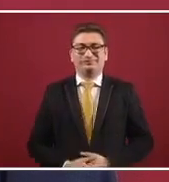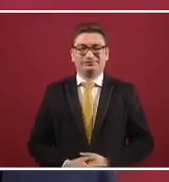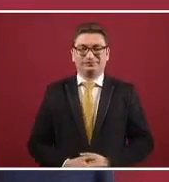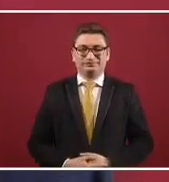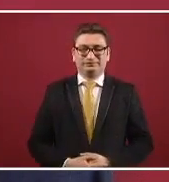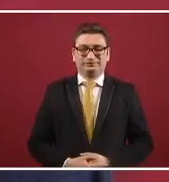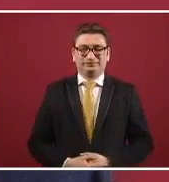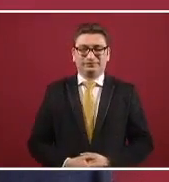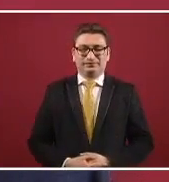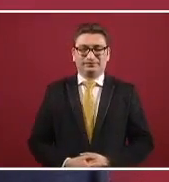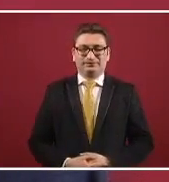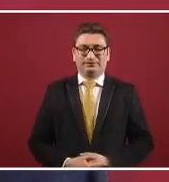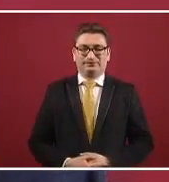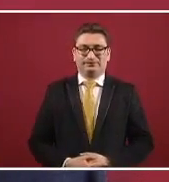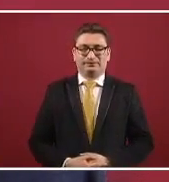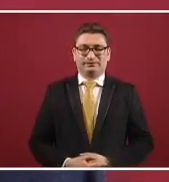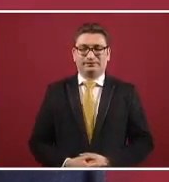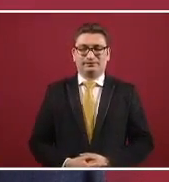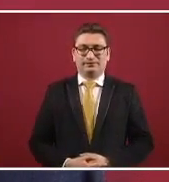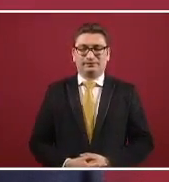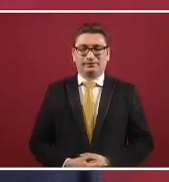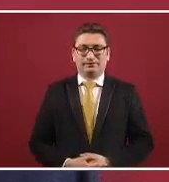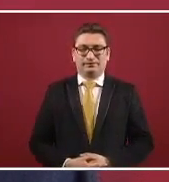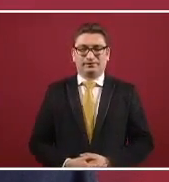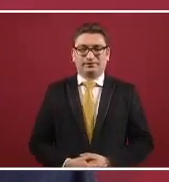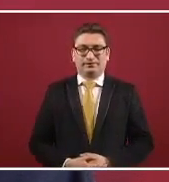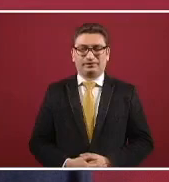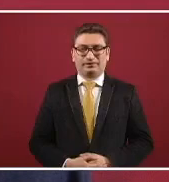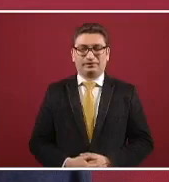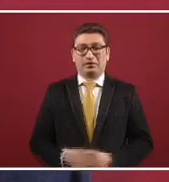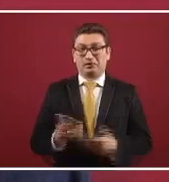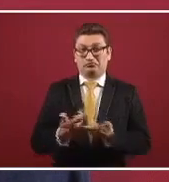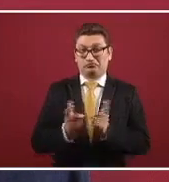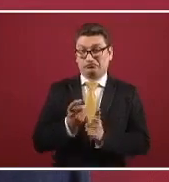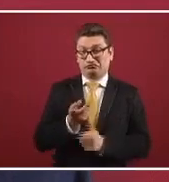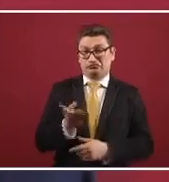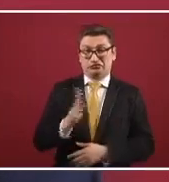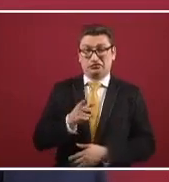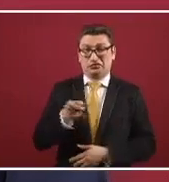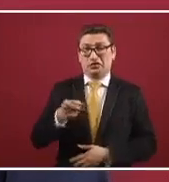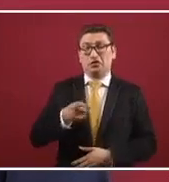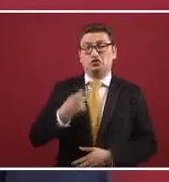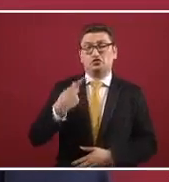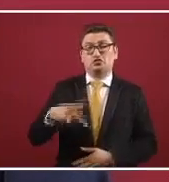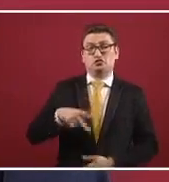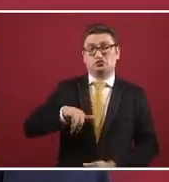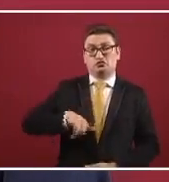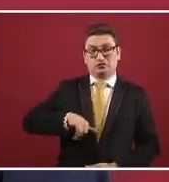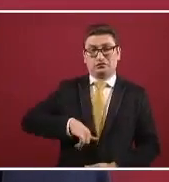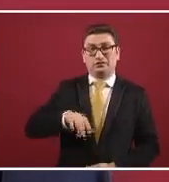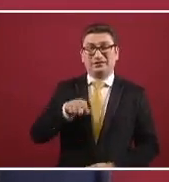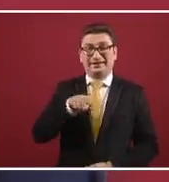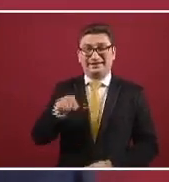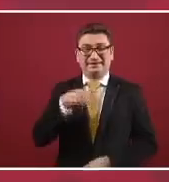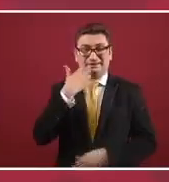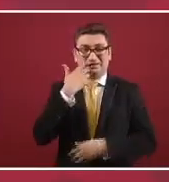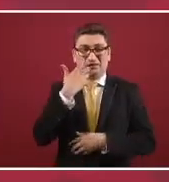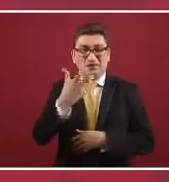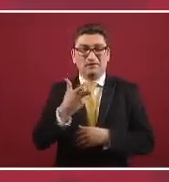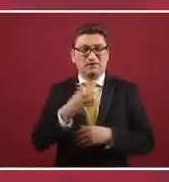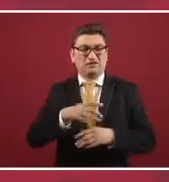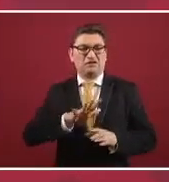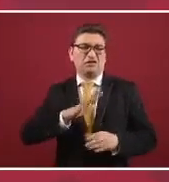Es el interés de detenernos, de hacernos quedar mal. No se dan